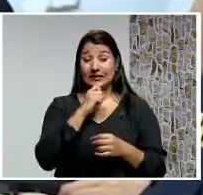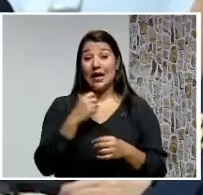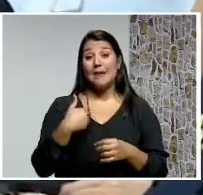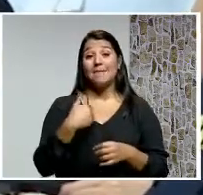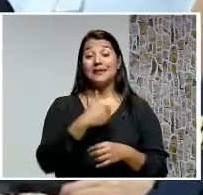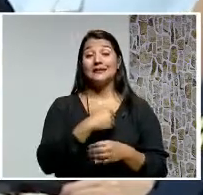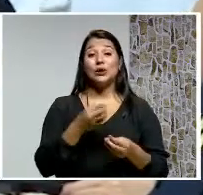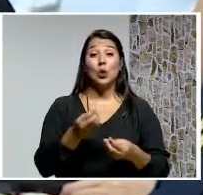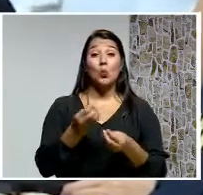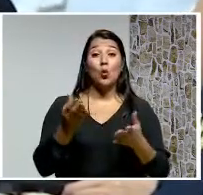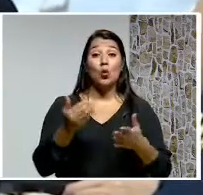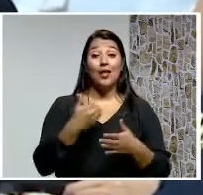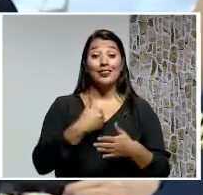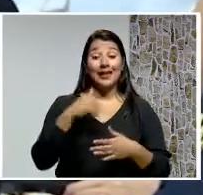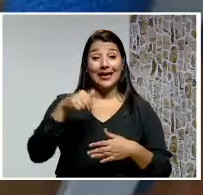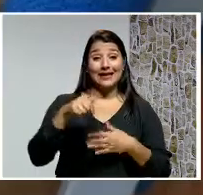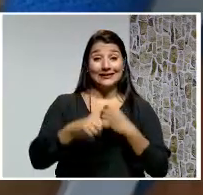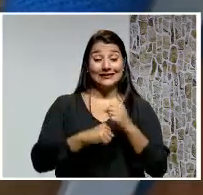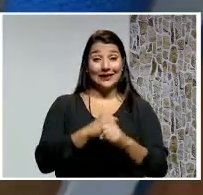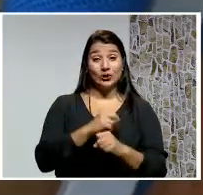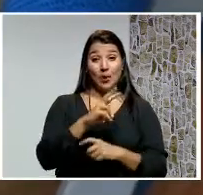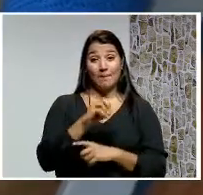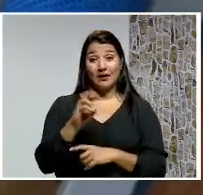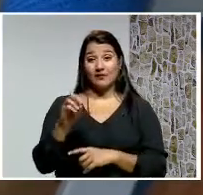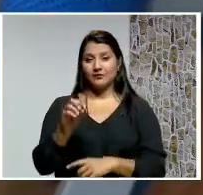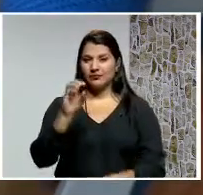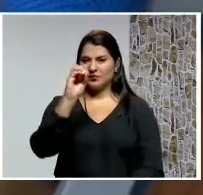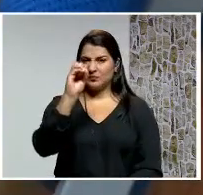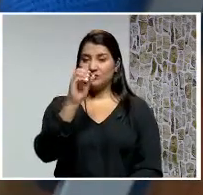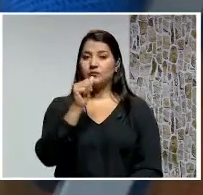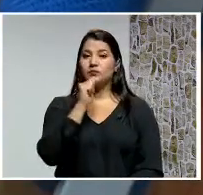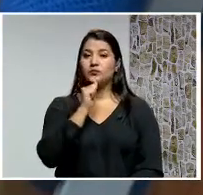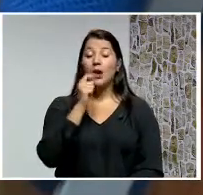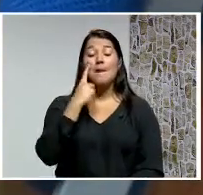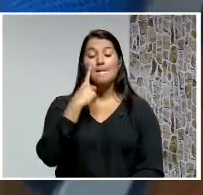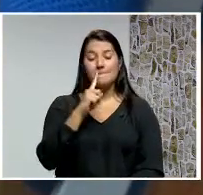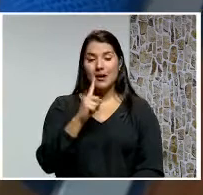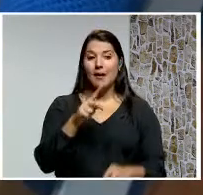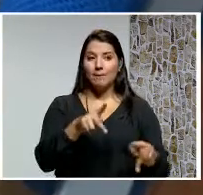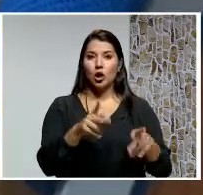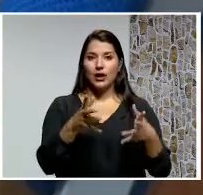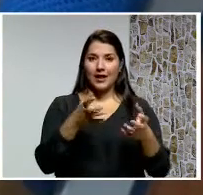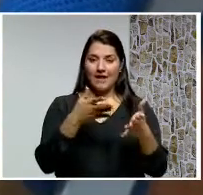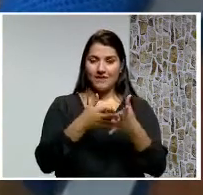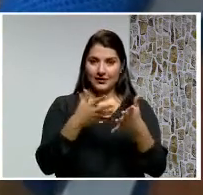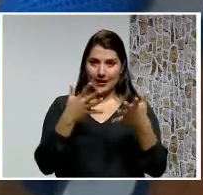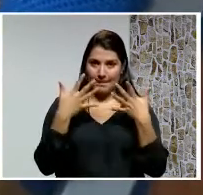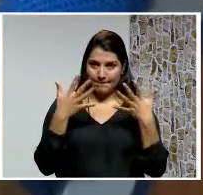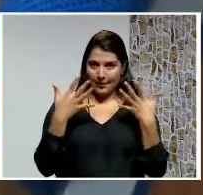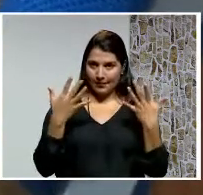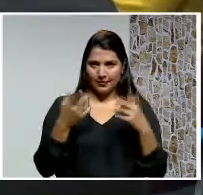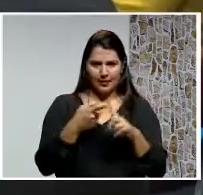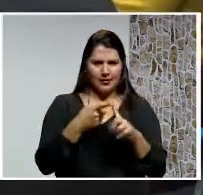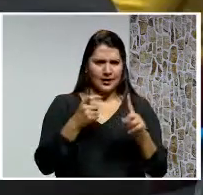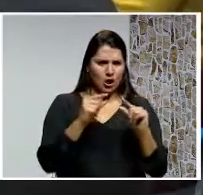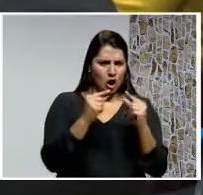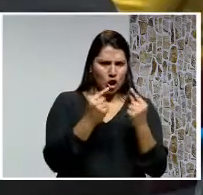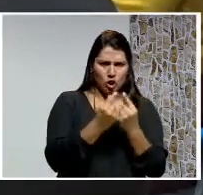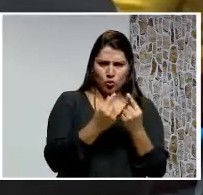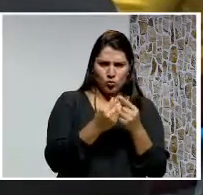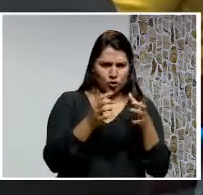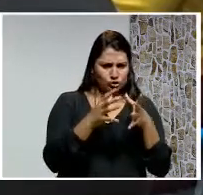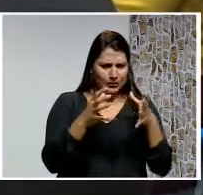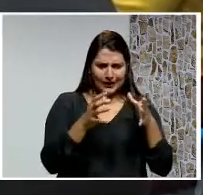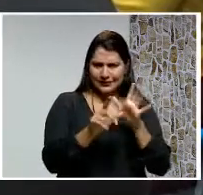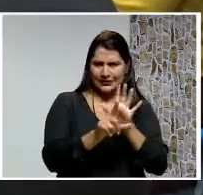Público tendrá durante este 2020 cero tolerancia para los delitos ambientales, incluyendo desde crimen organizado hasta las